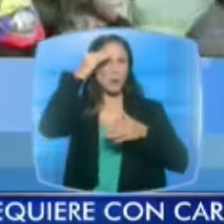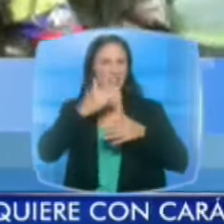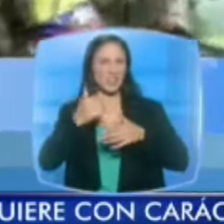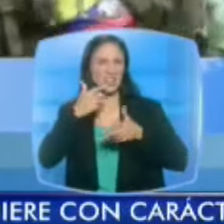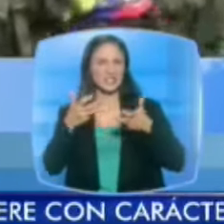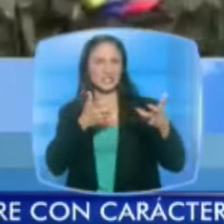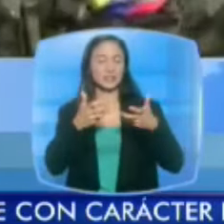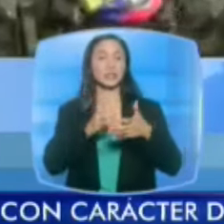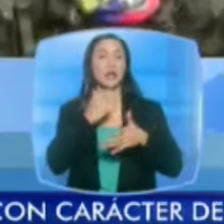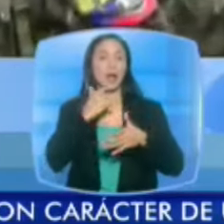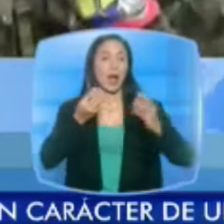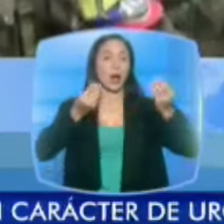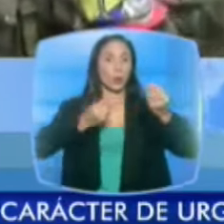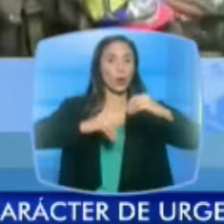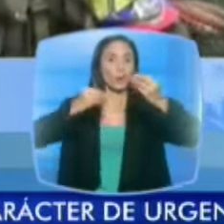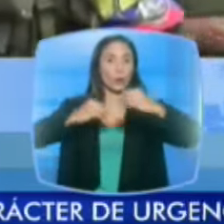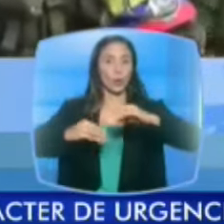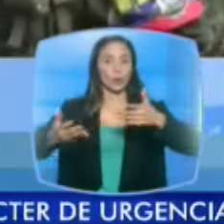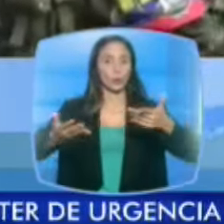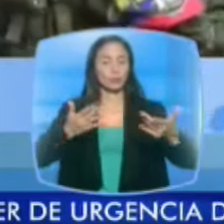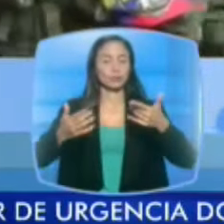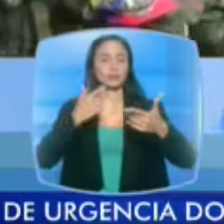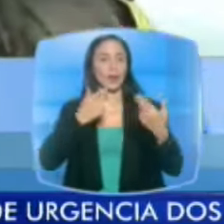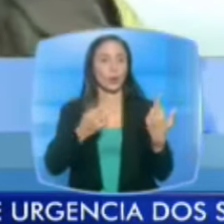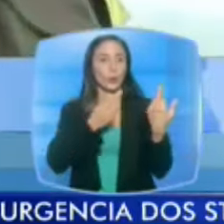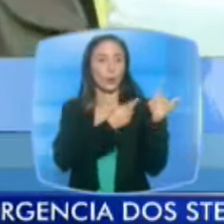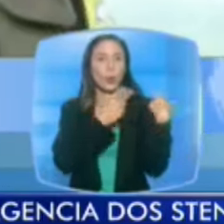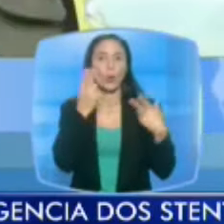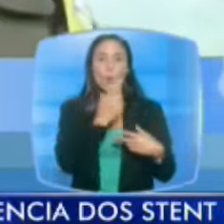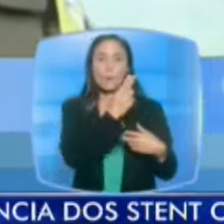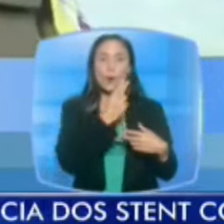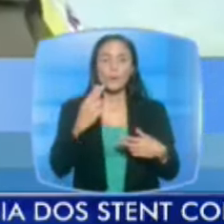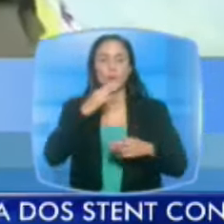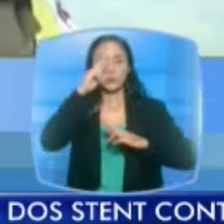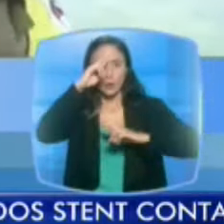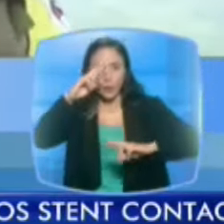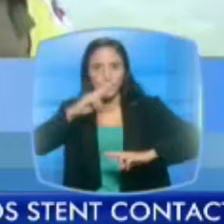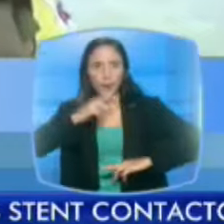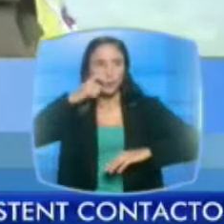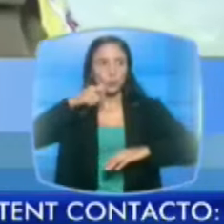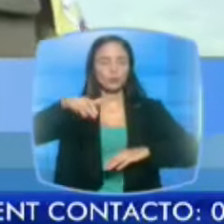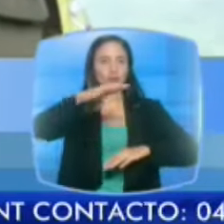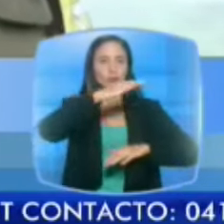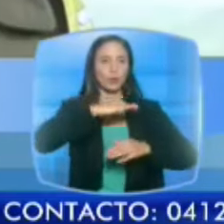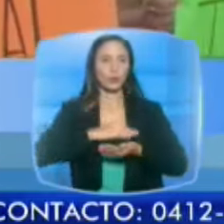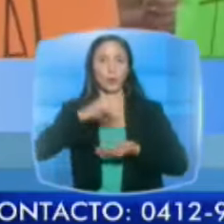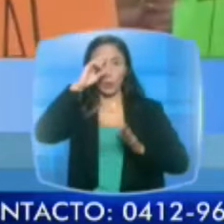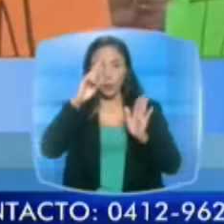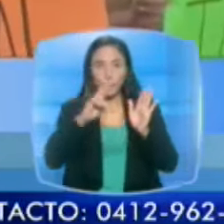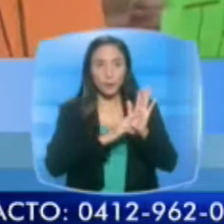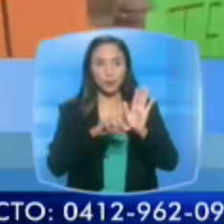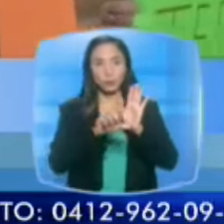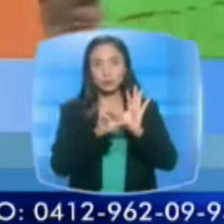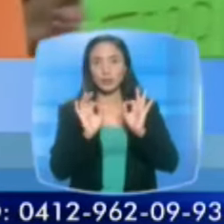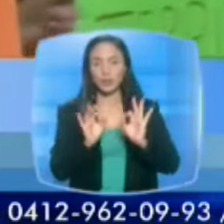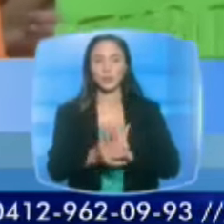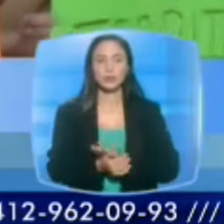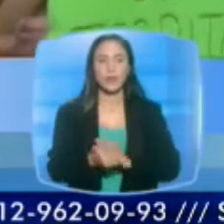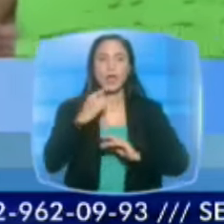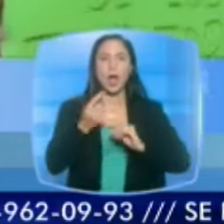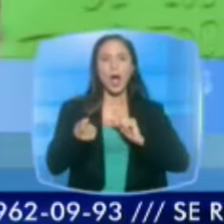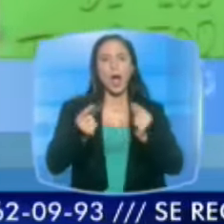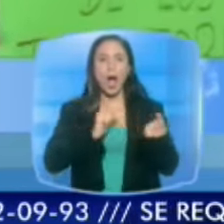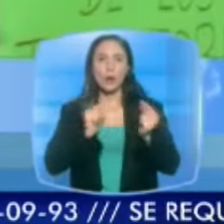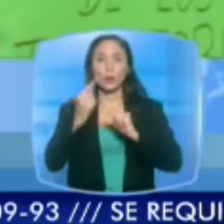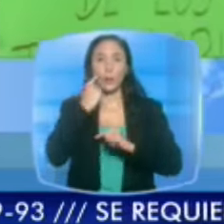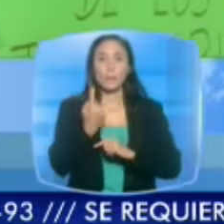el encuentro se abordarán también los compromisos de respeto a la población civil. Estas negociaciones, que se